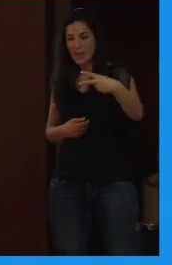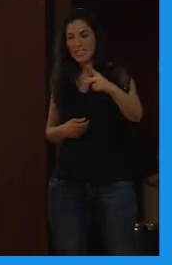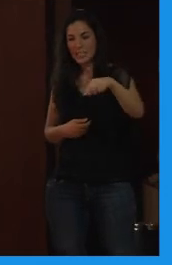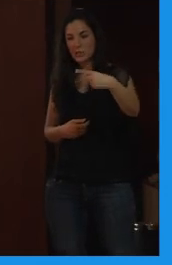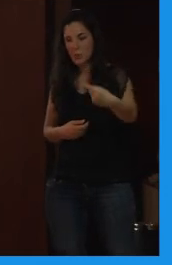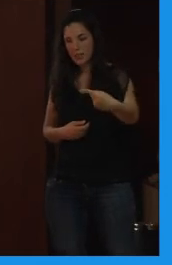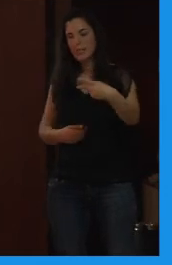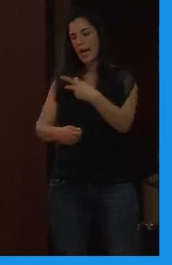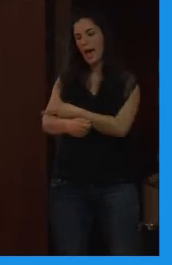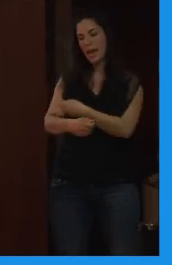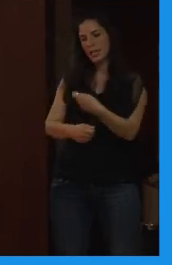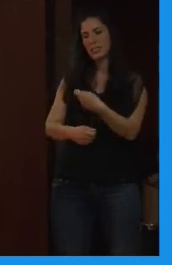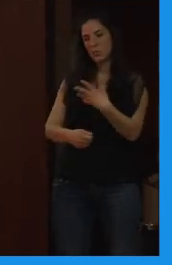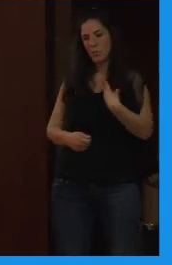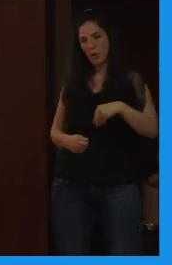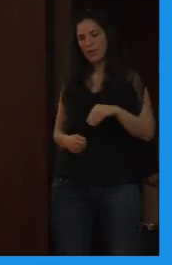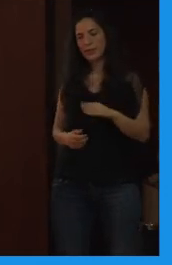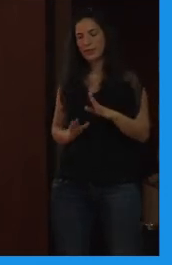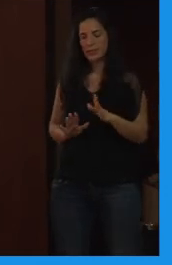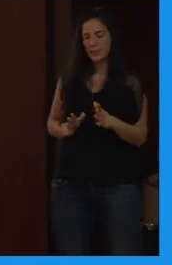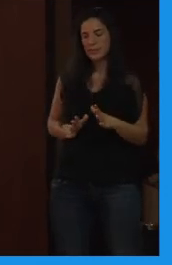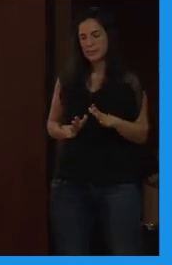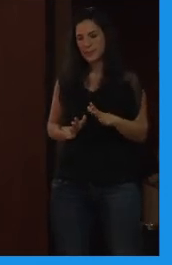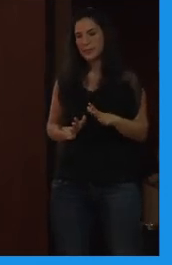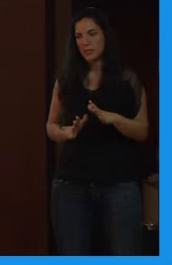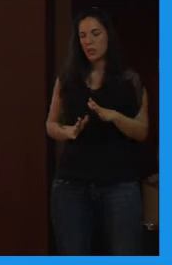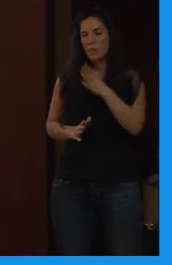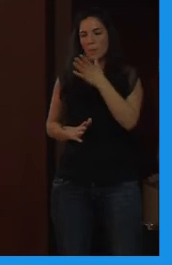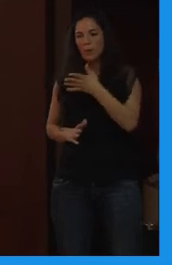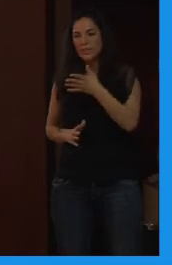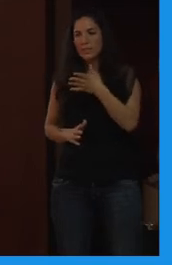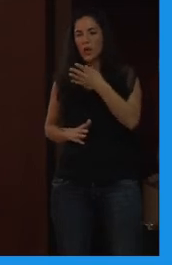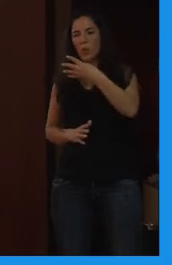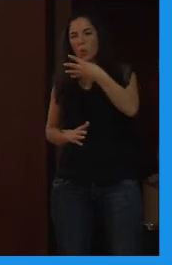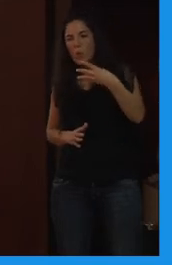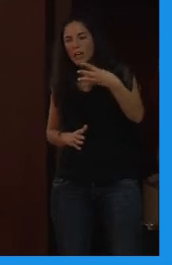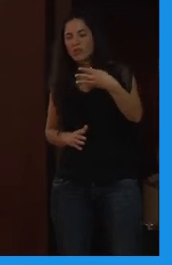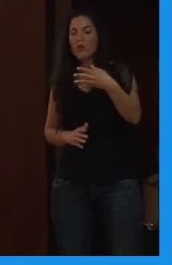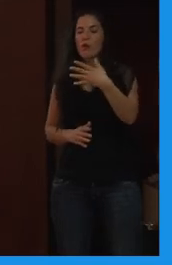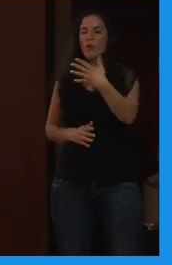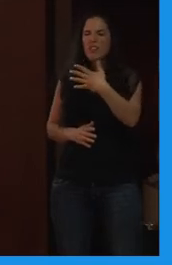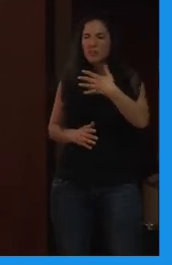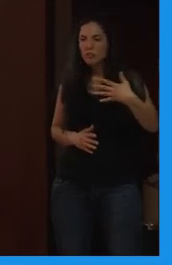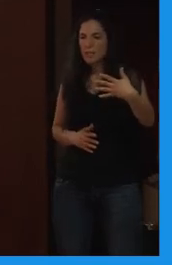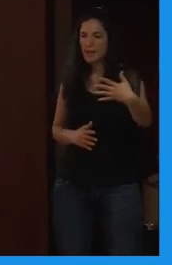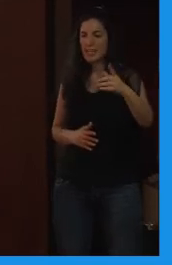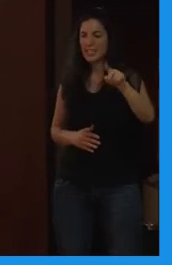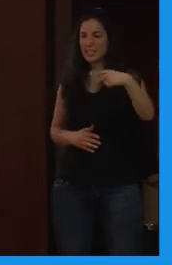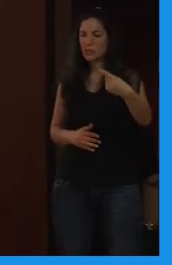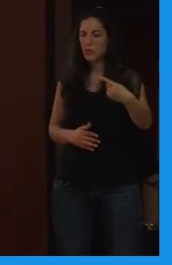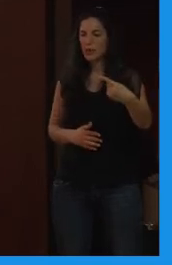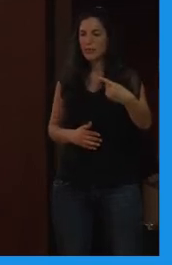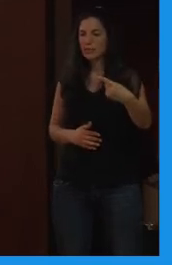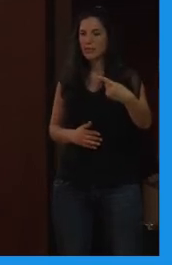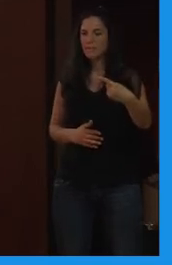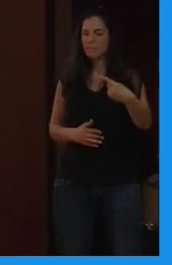niveles, llegar a niveles aceptables de hormonas tarda unas 4 o 5 semanas. Entonces tengo que esperarme 6 semanas. No tiene sentido que repita